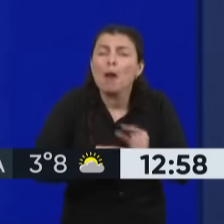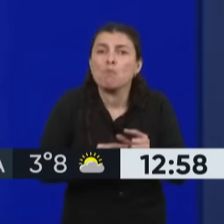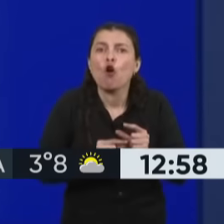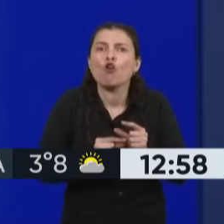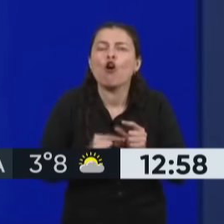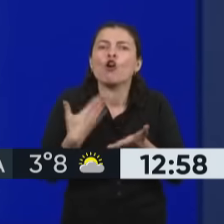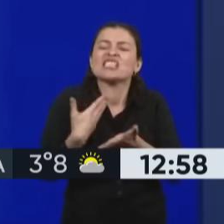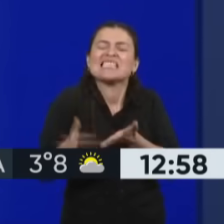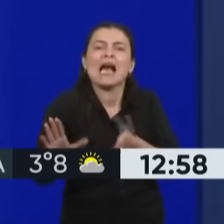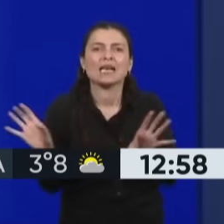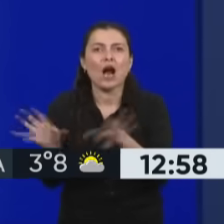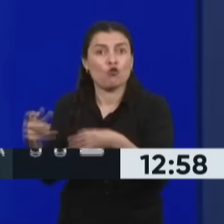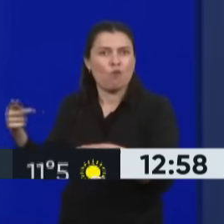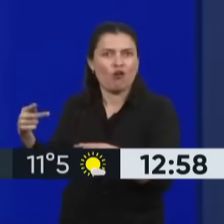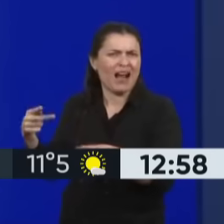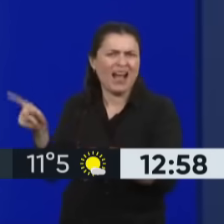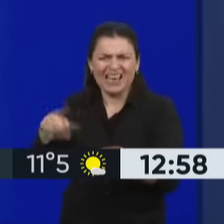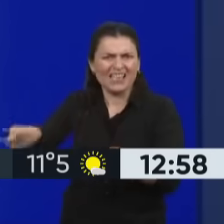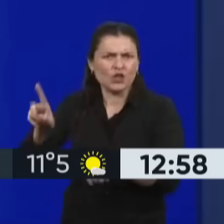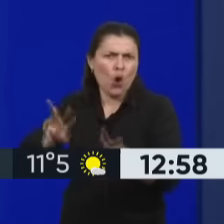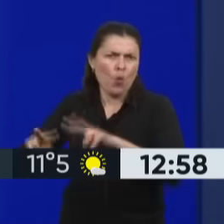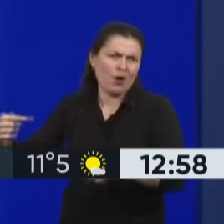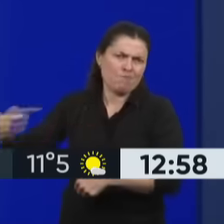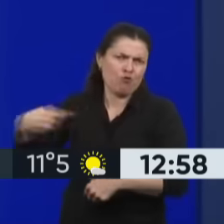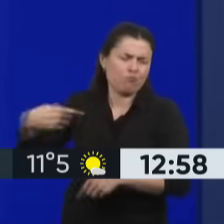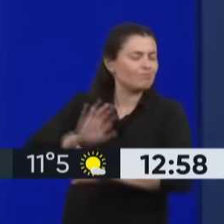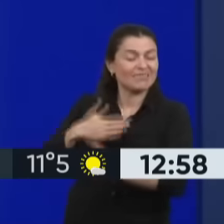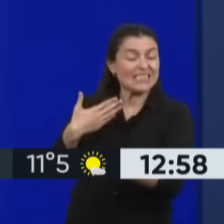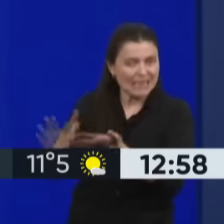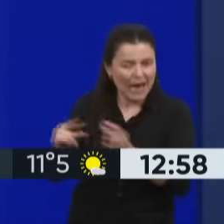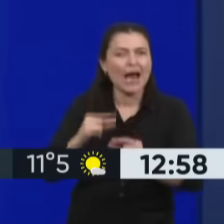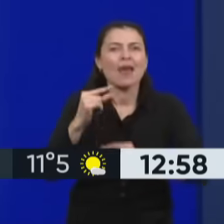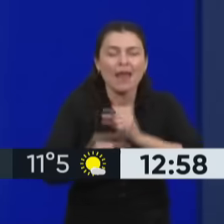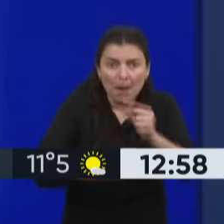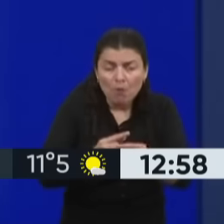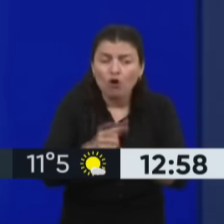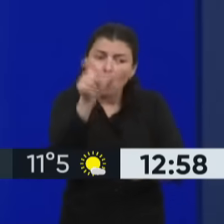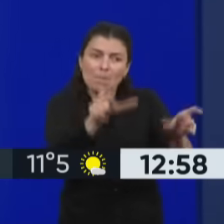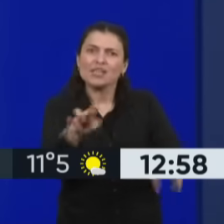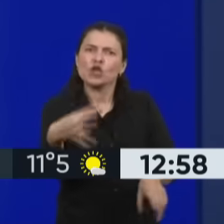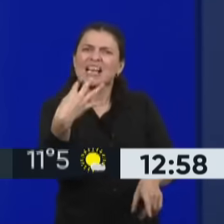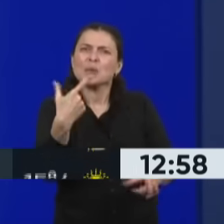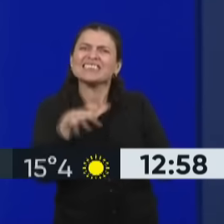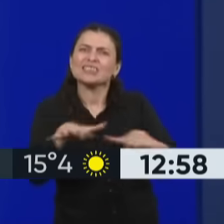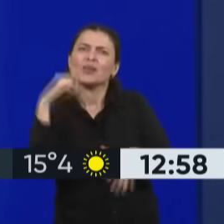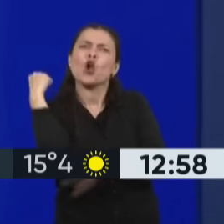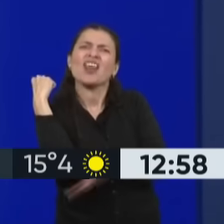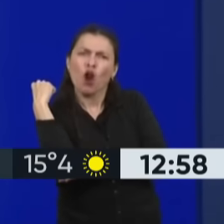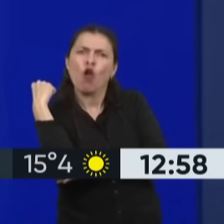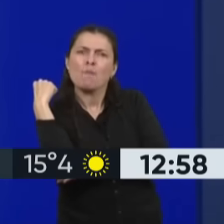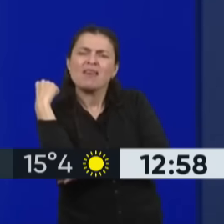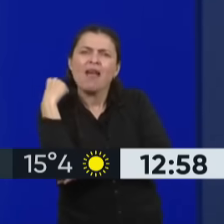Cuca y que nadie ya tenga miedo por la estabilidad del equilibrio fiscal, que agradezco además a